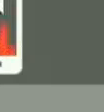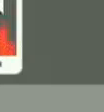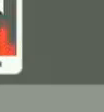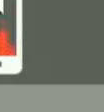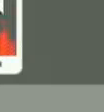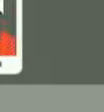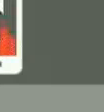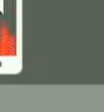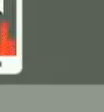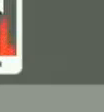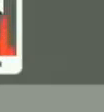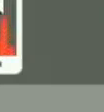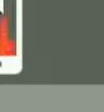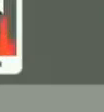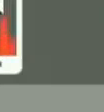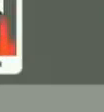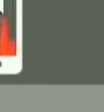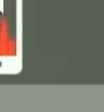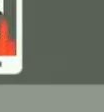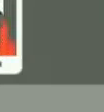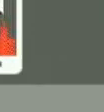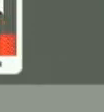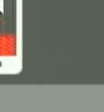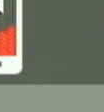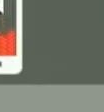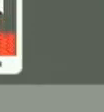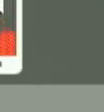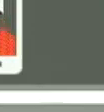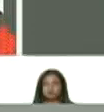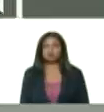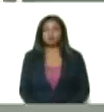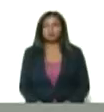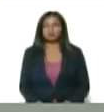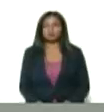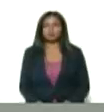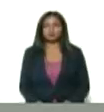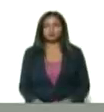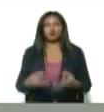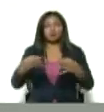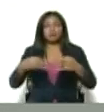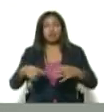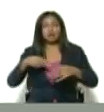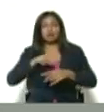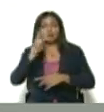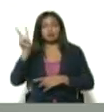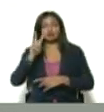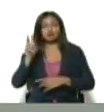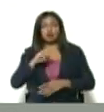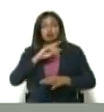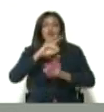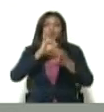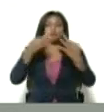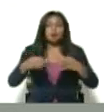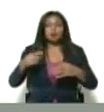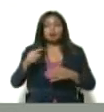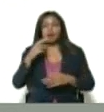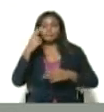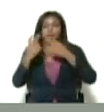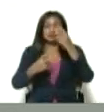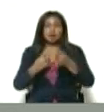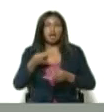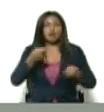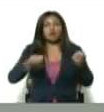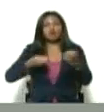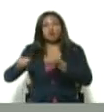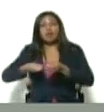es la normalización de la vida de Venezuela. Una normalización relativa, vigilada,